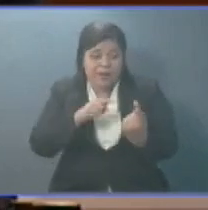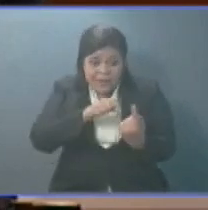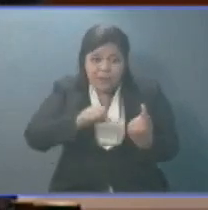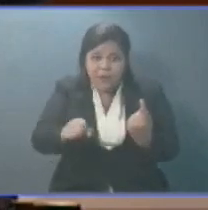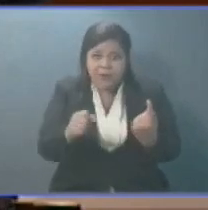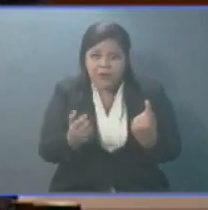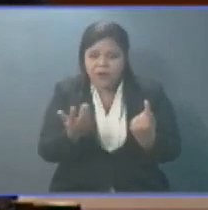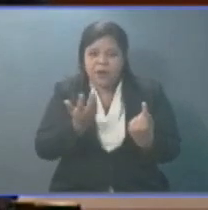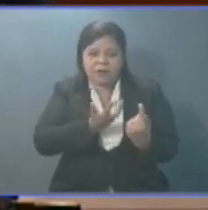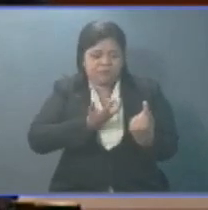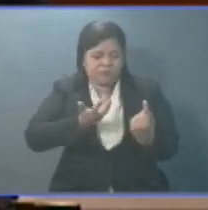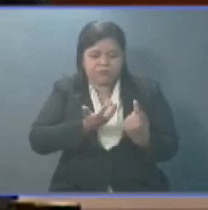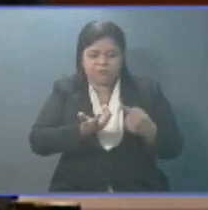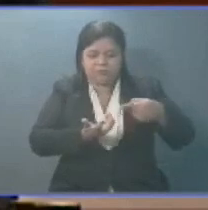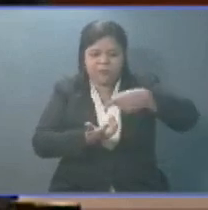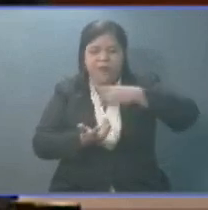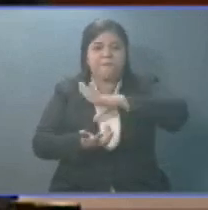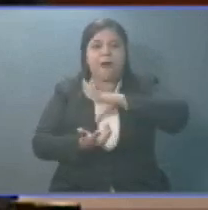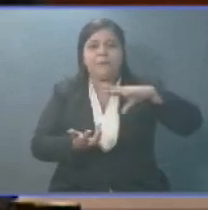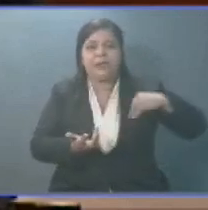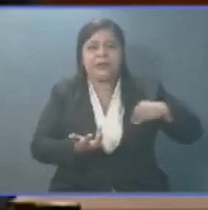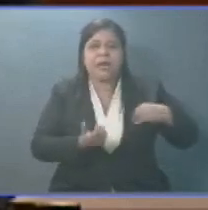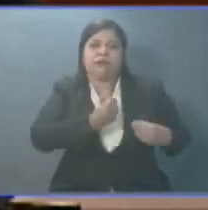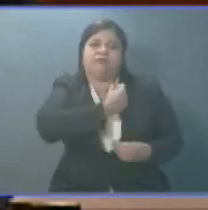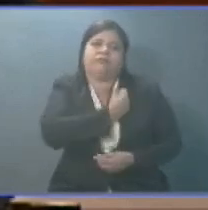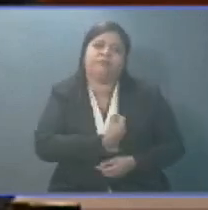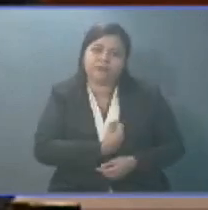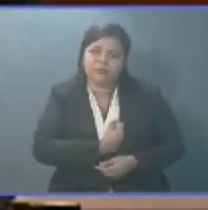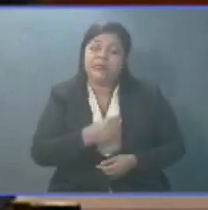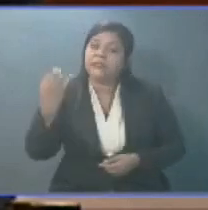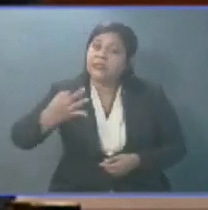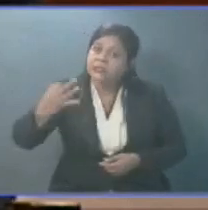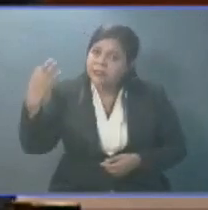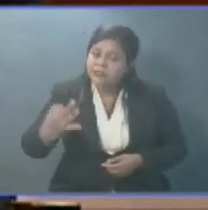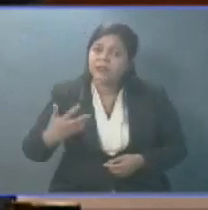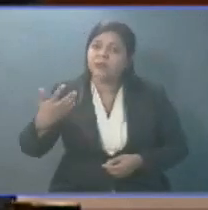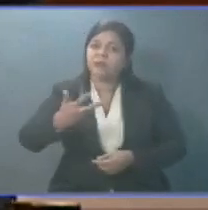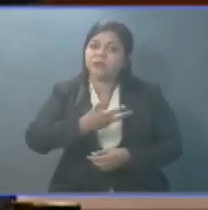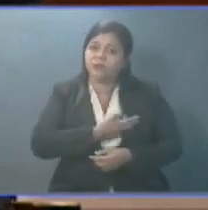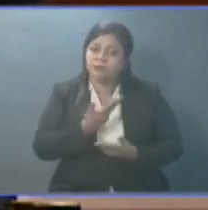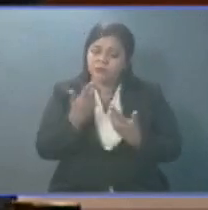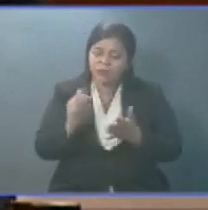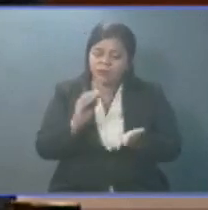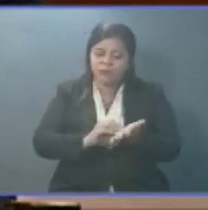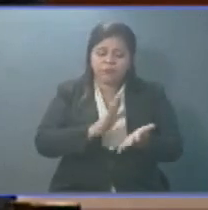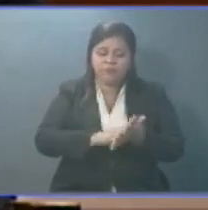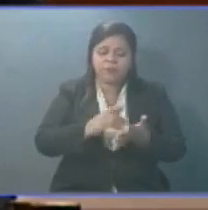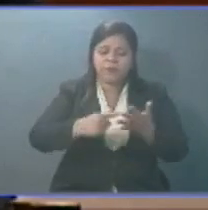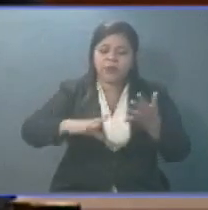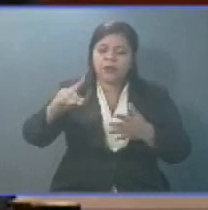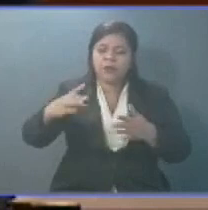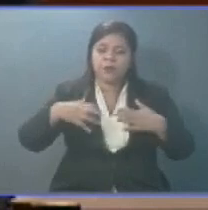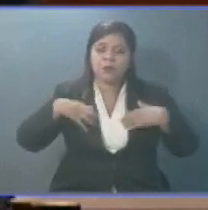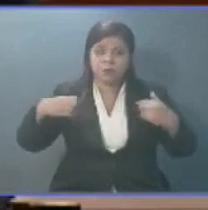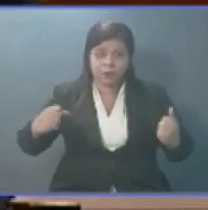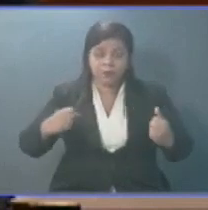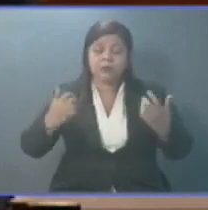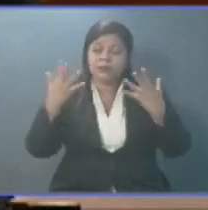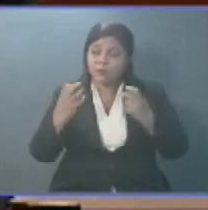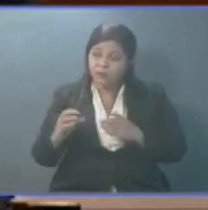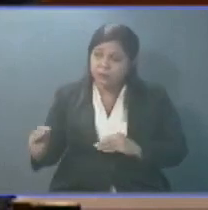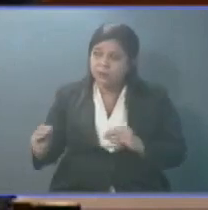ser humano y debemos tener las herramientas necesarias que estipula el código de salud para poder implementar